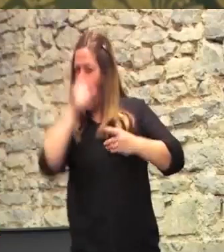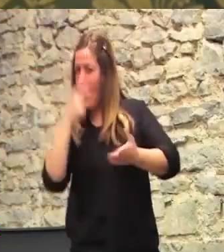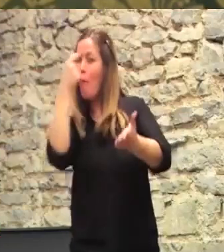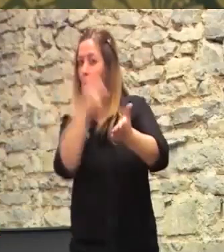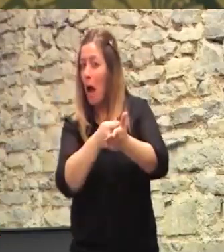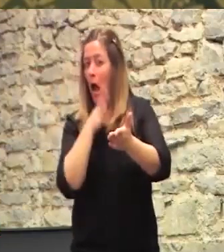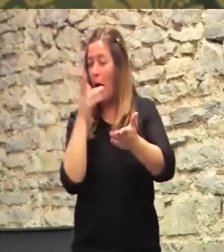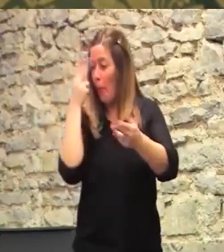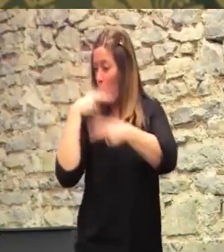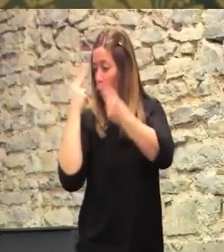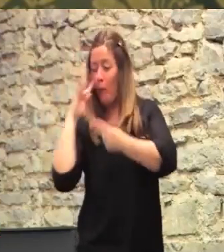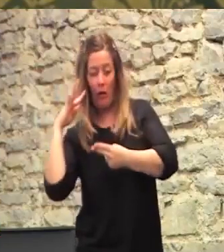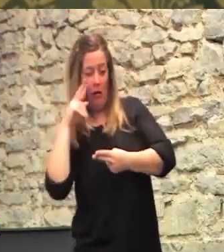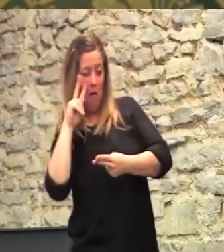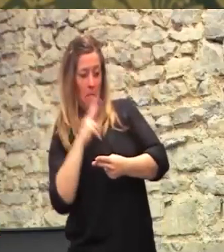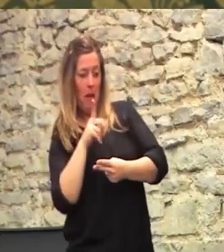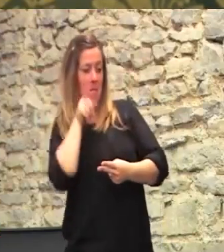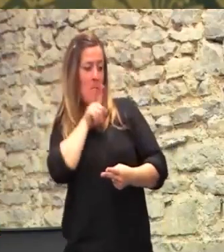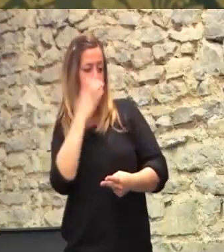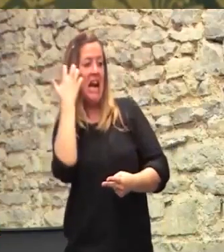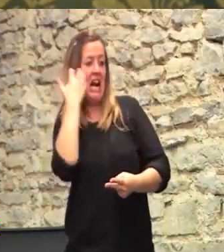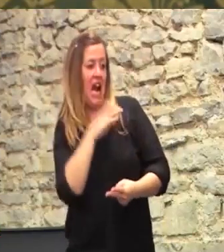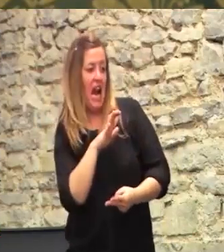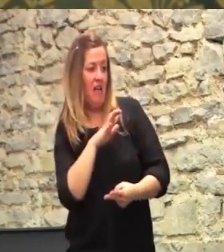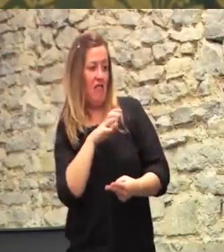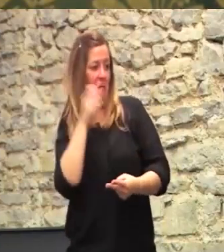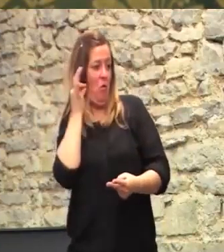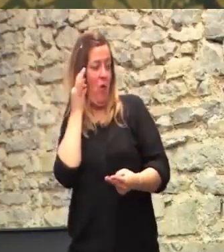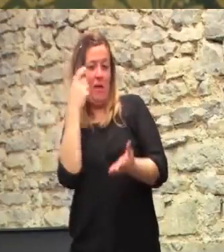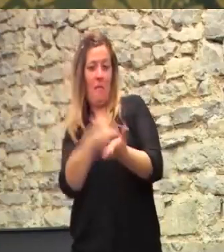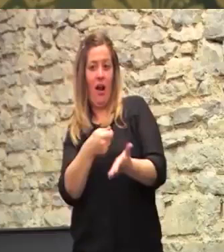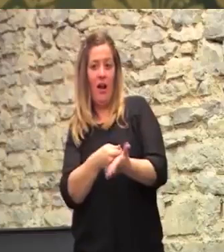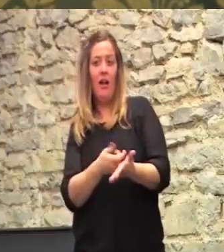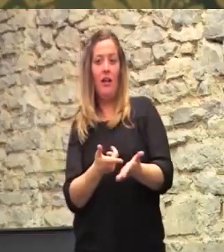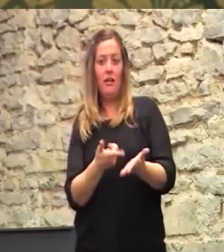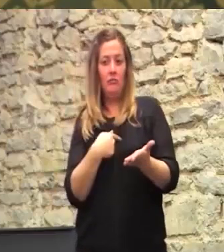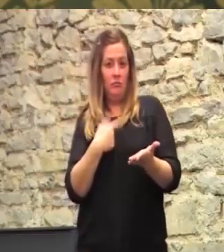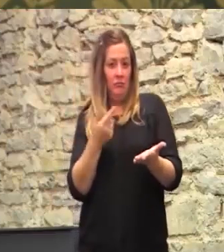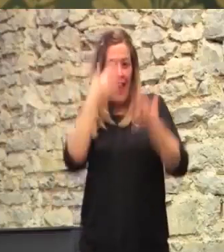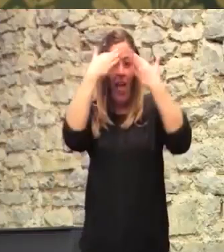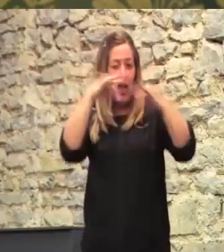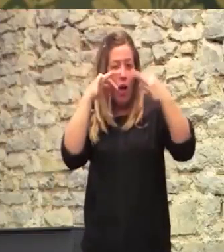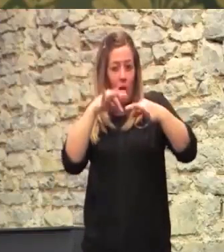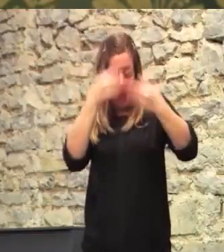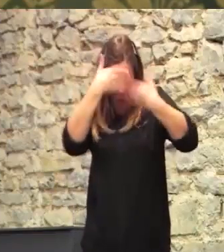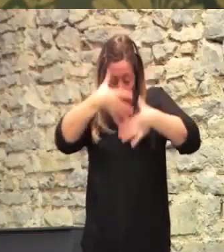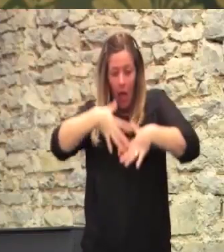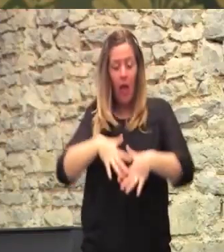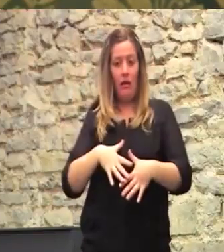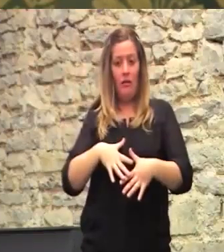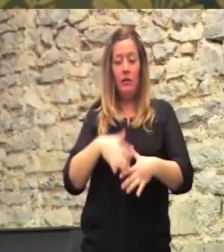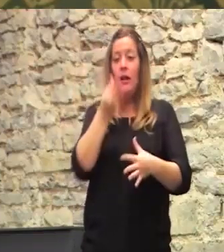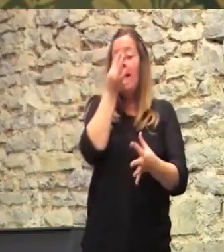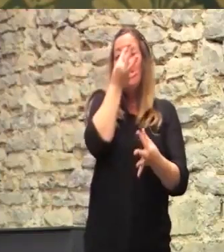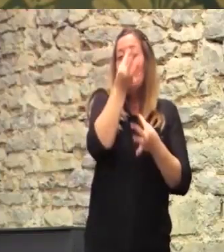a quedar muy mal con vos misma si ven que la que paga sos vos en esos pequeños